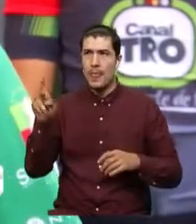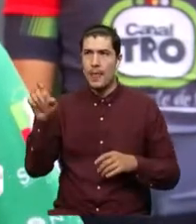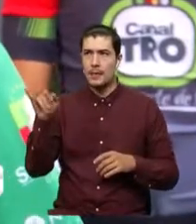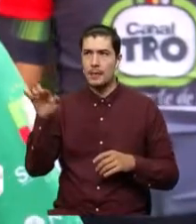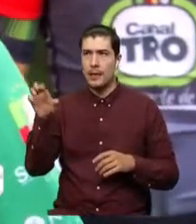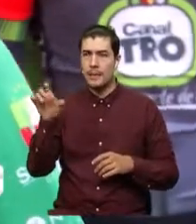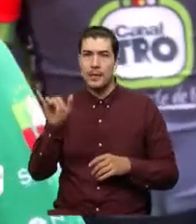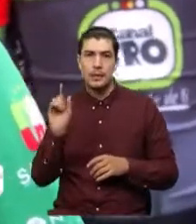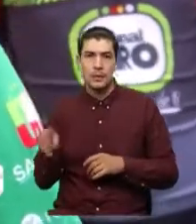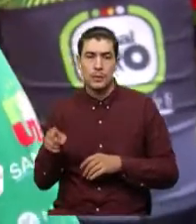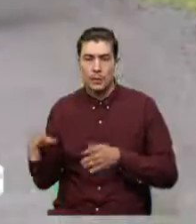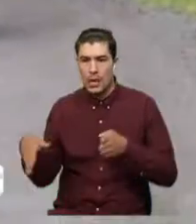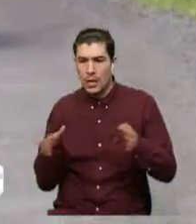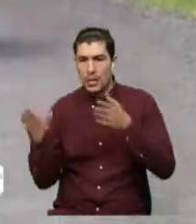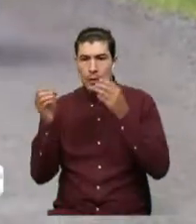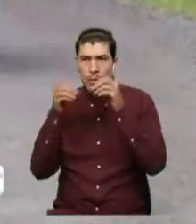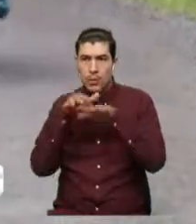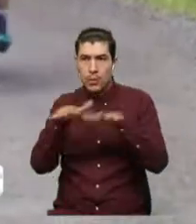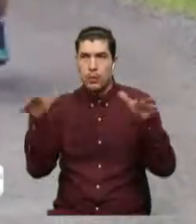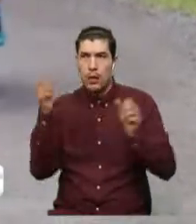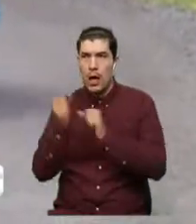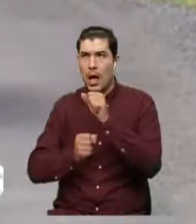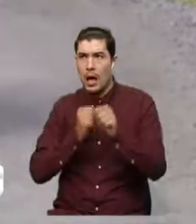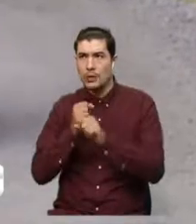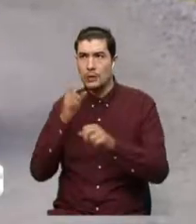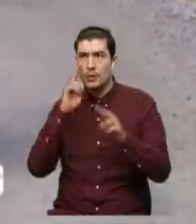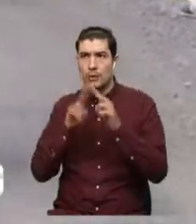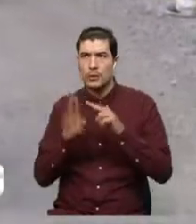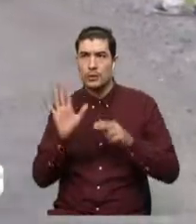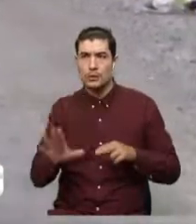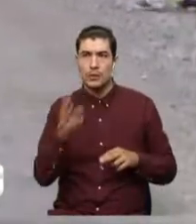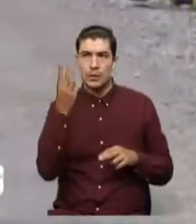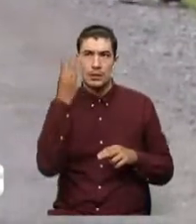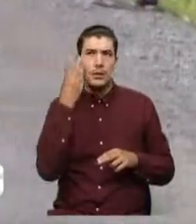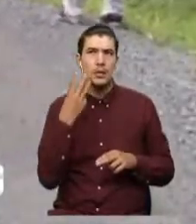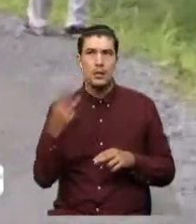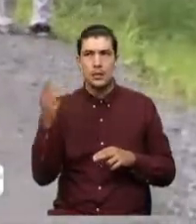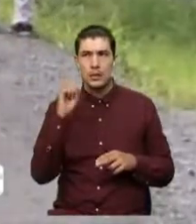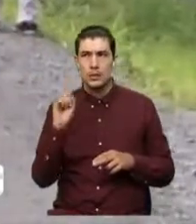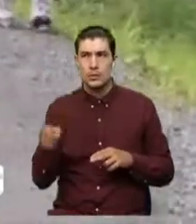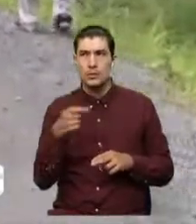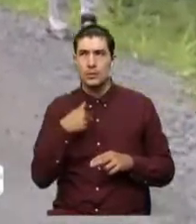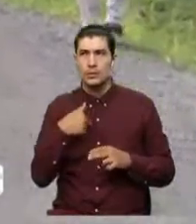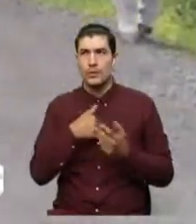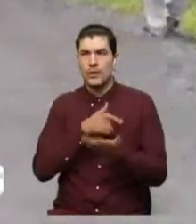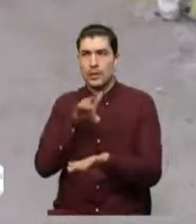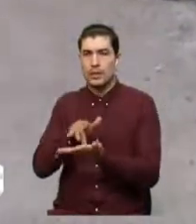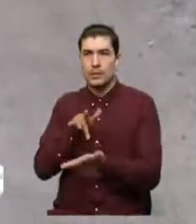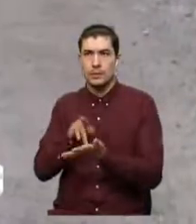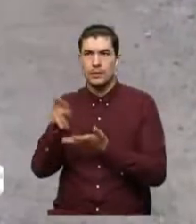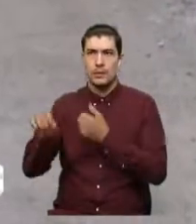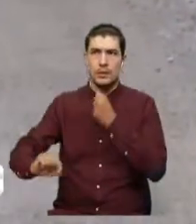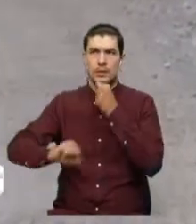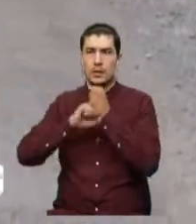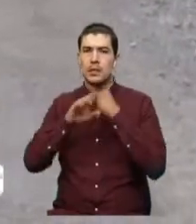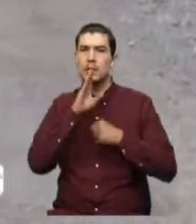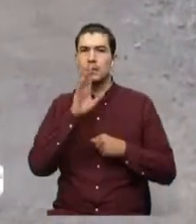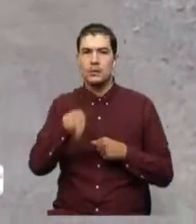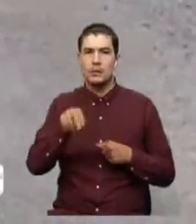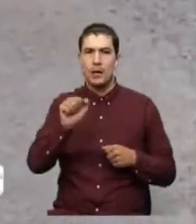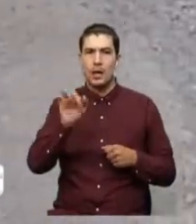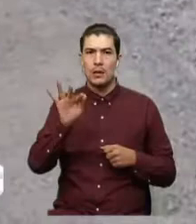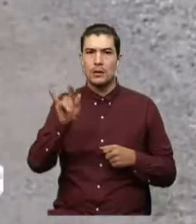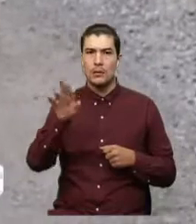con los años se va a conocer mucho a nivel nacional de tres días estoy para esa carrera patrocinado por natural propio